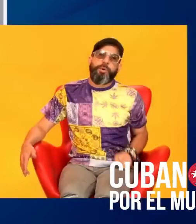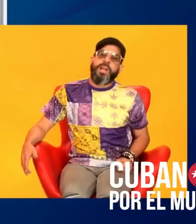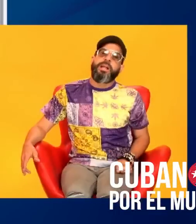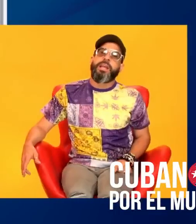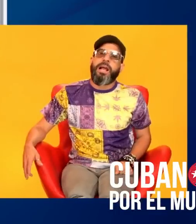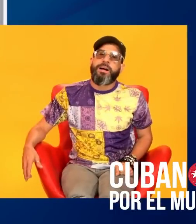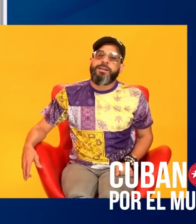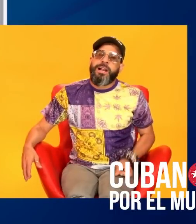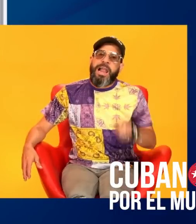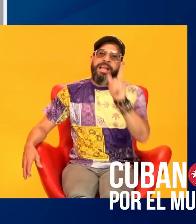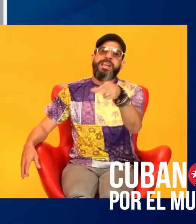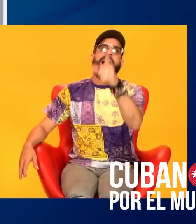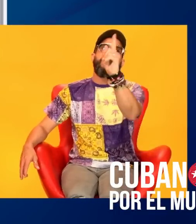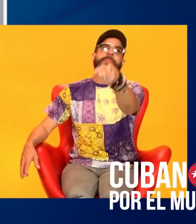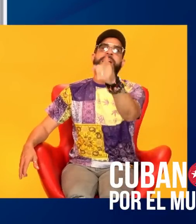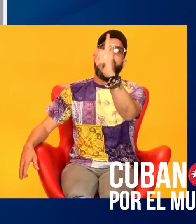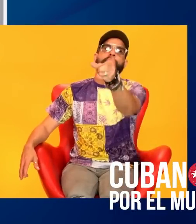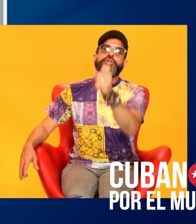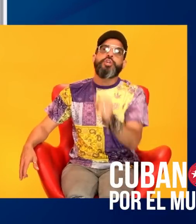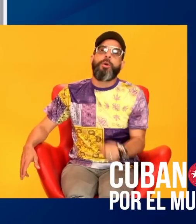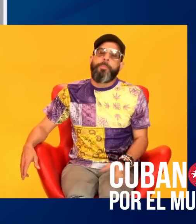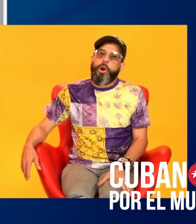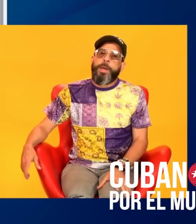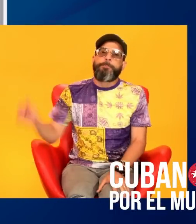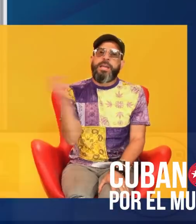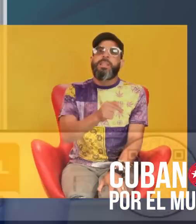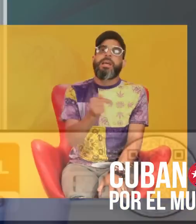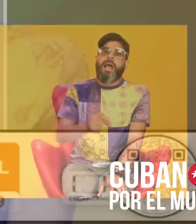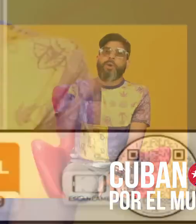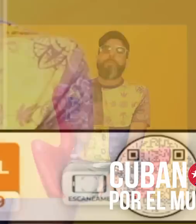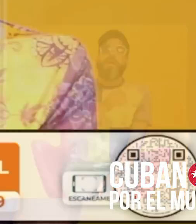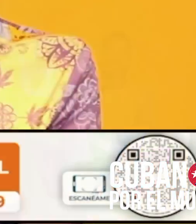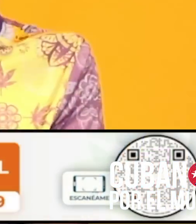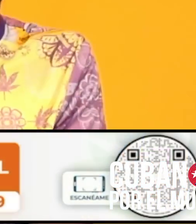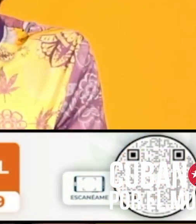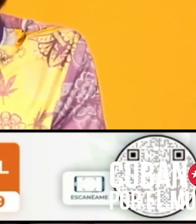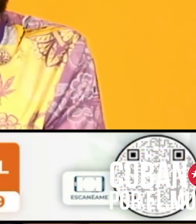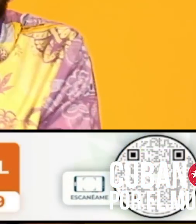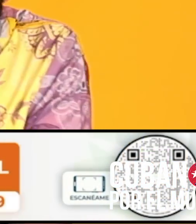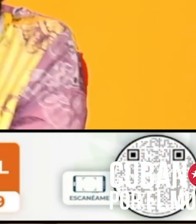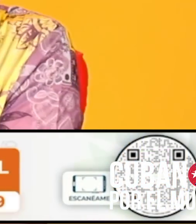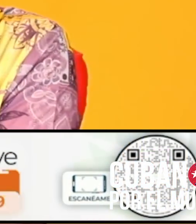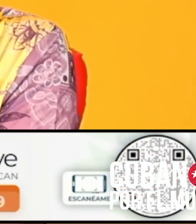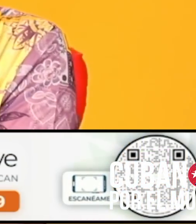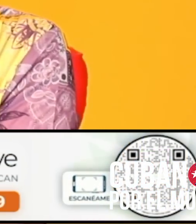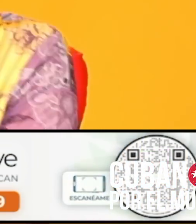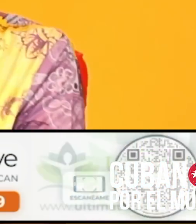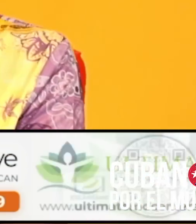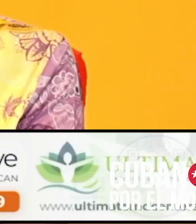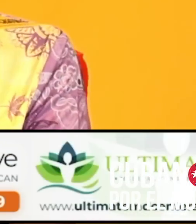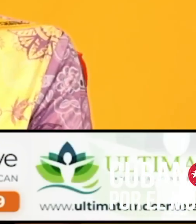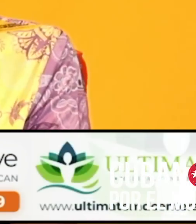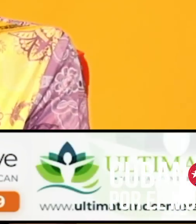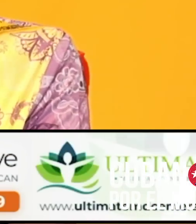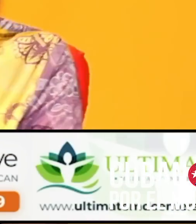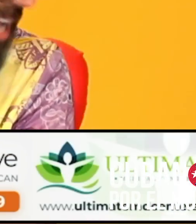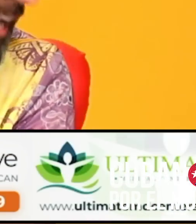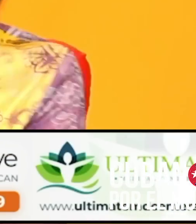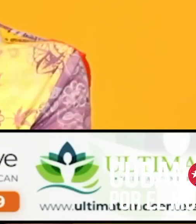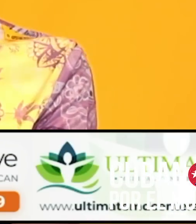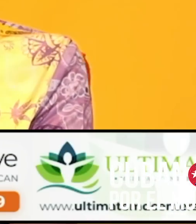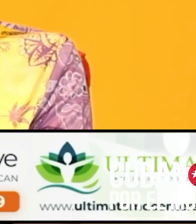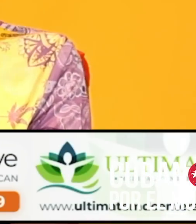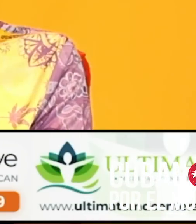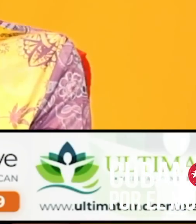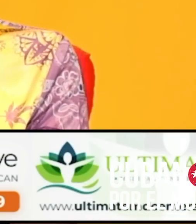quiso ver Adela. La hija de Michael Osorbo le pide a la Cumbre de las Américas que ayuden a salir